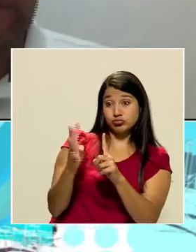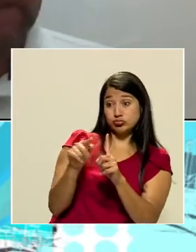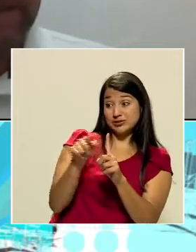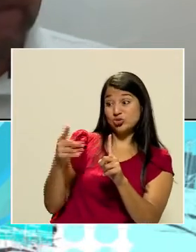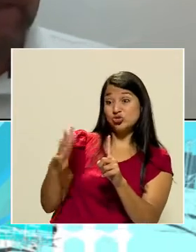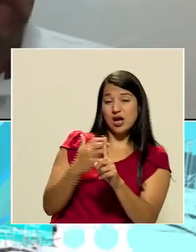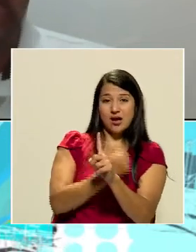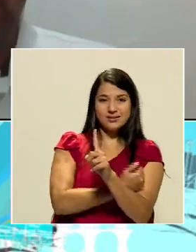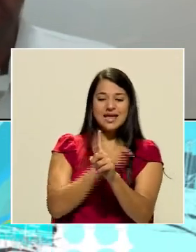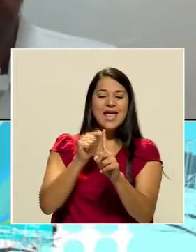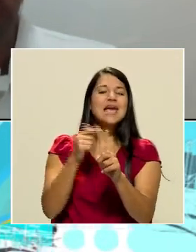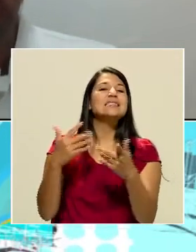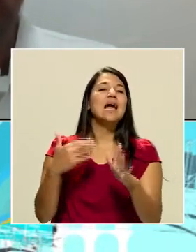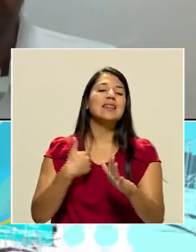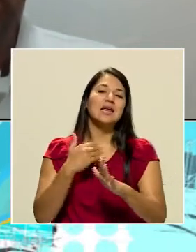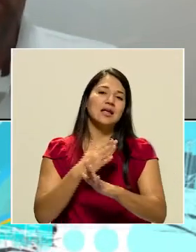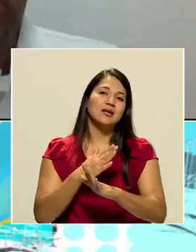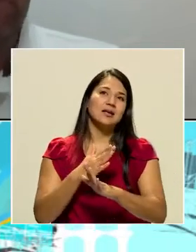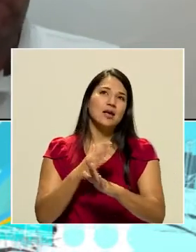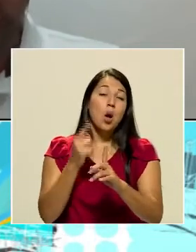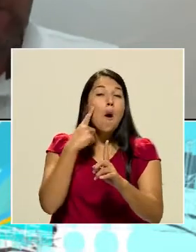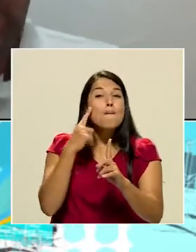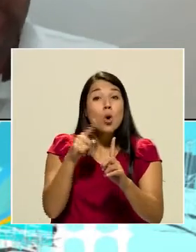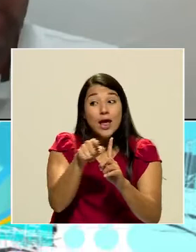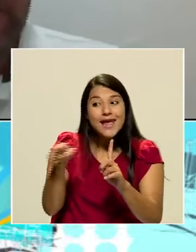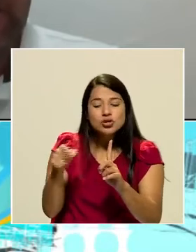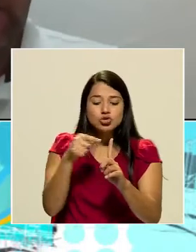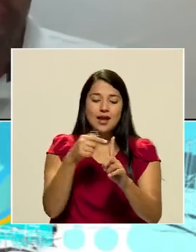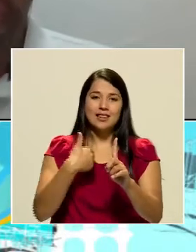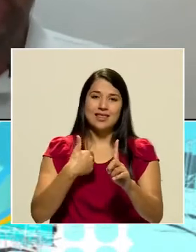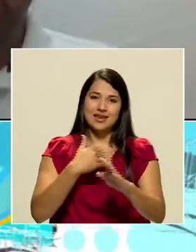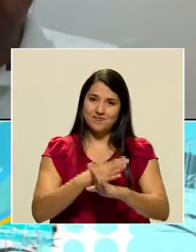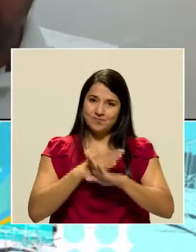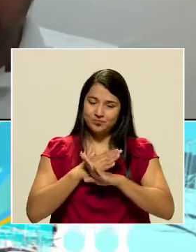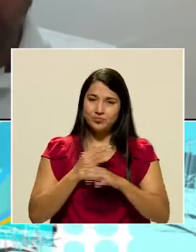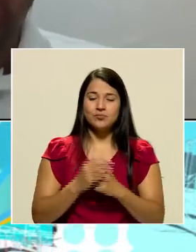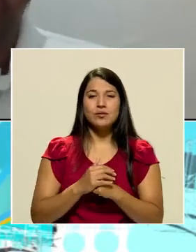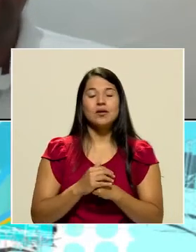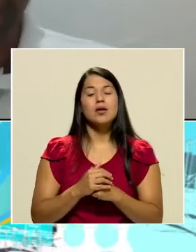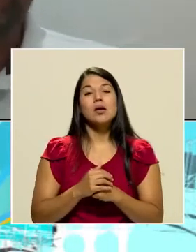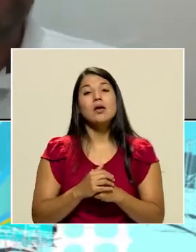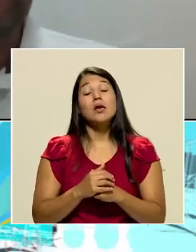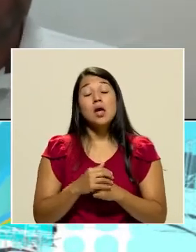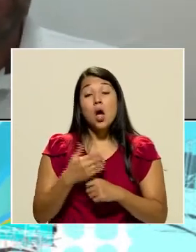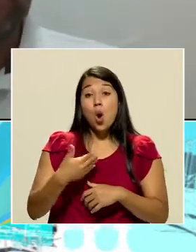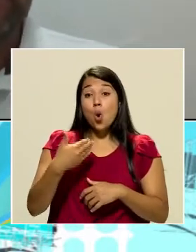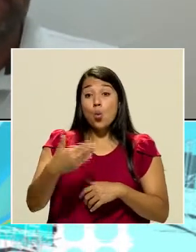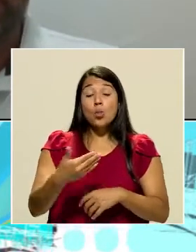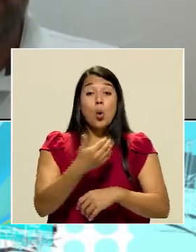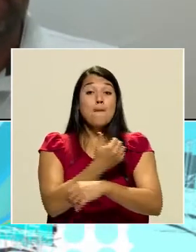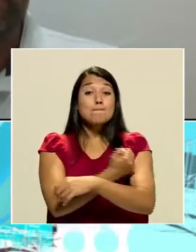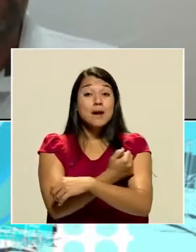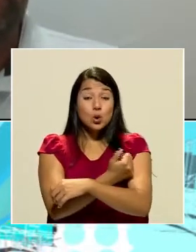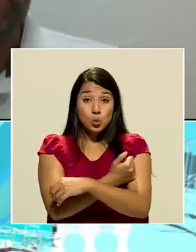vacunas estas, digamos, en lo que resta de este año. y en el momento en que las vacunas se